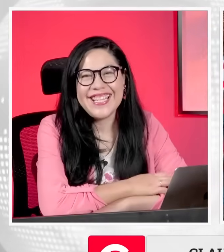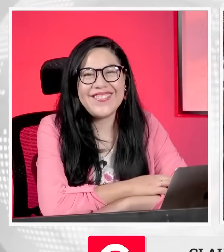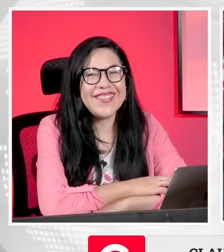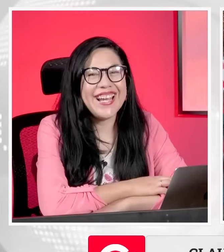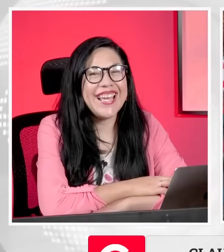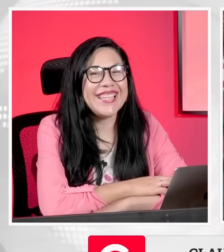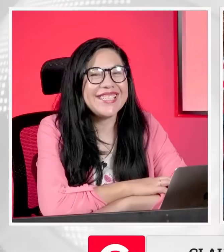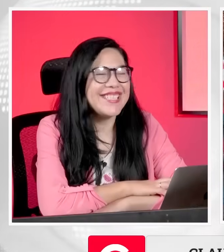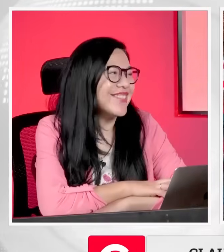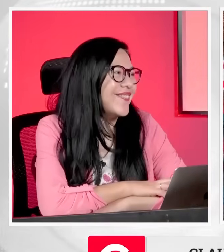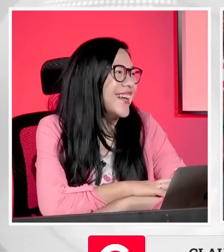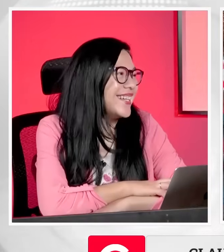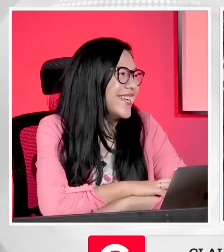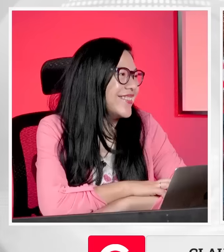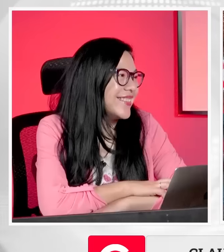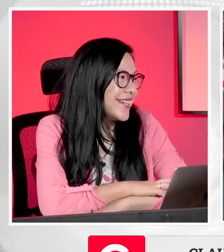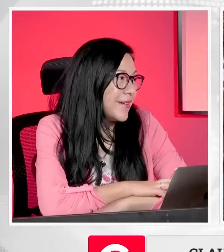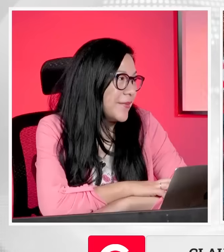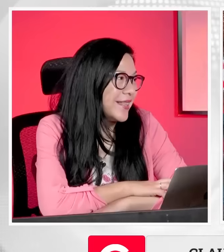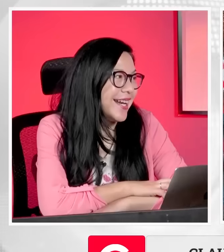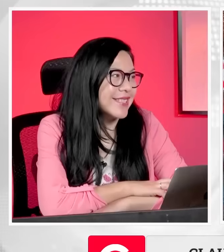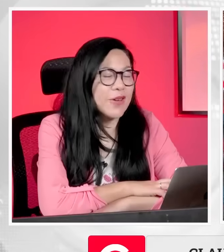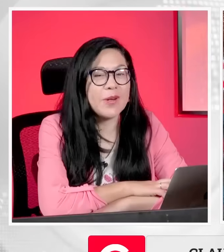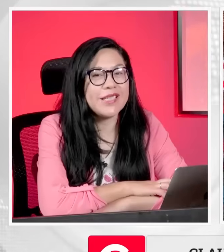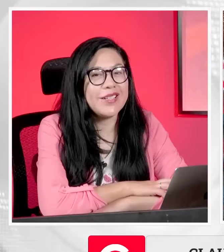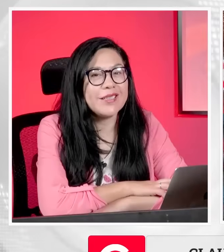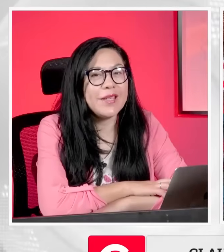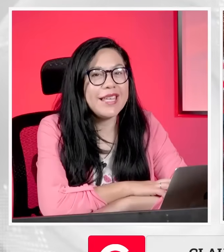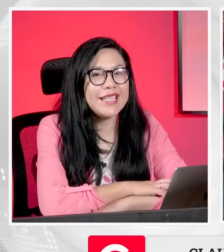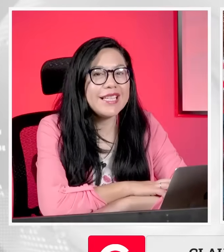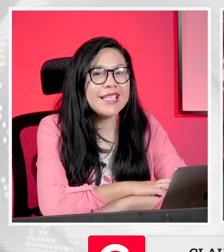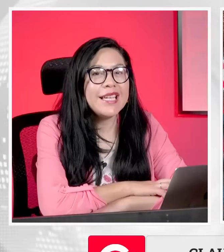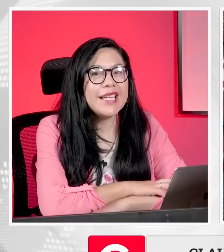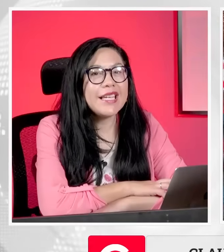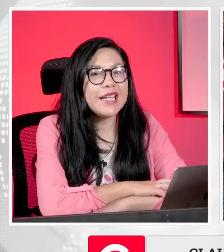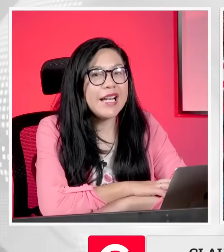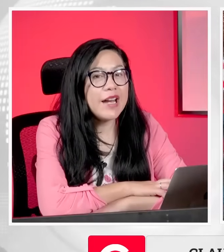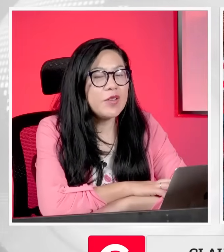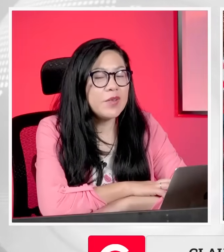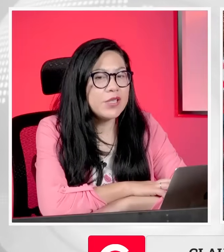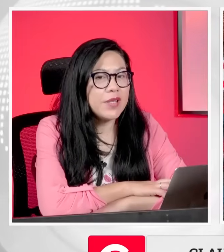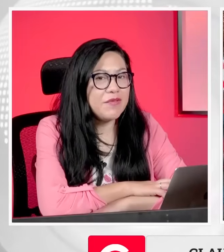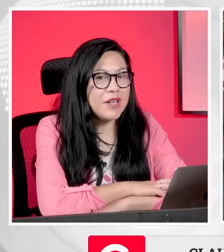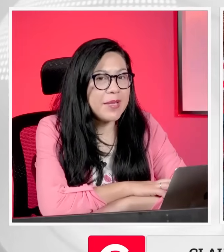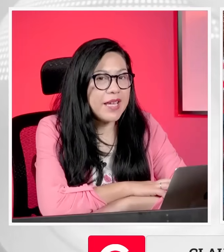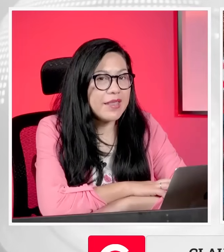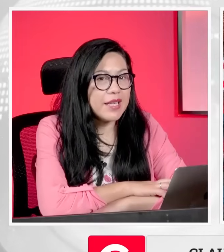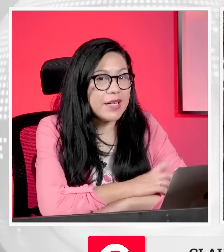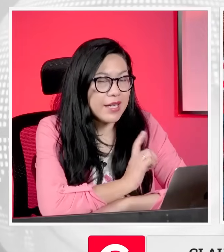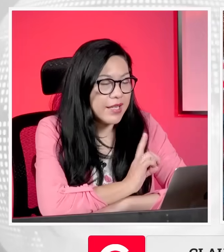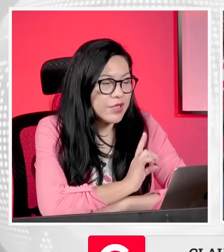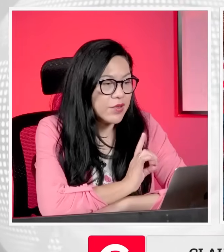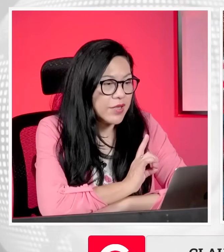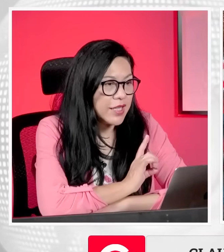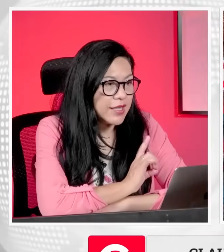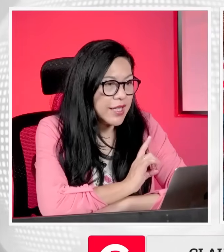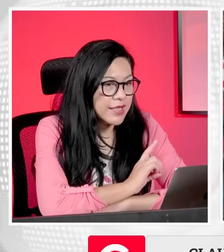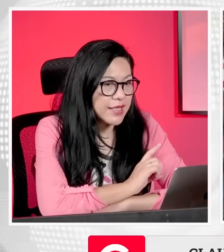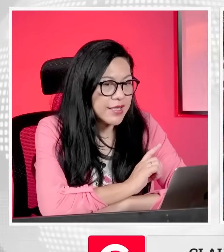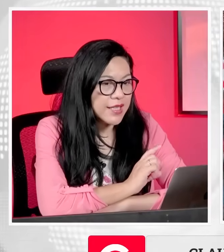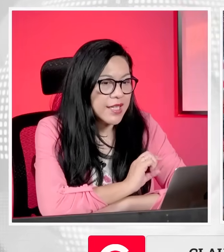sea, una esquizofrenia total también de las corporaciones mediáticas, que claro, no es una enfermedad, en realidad